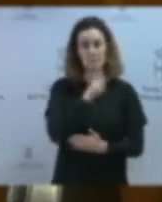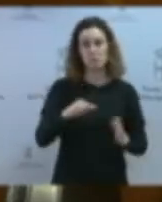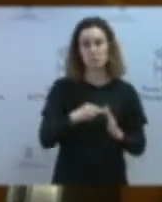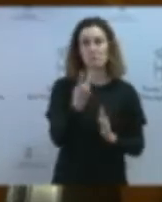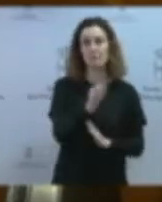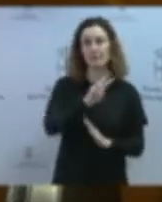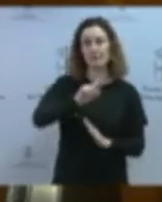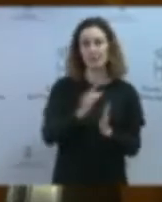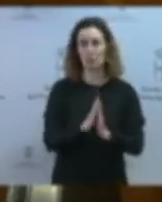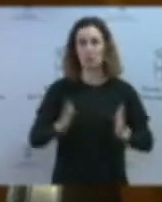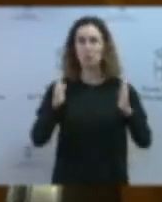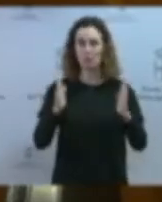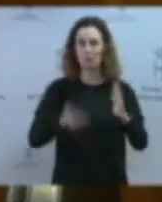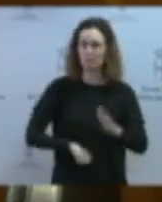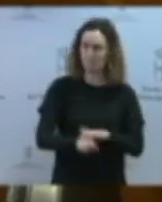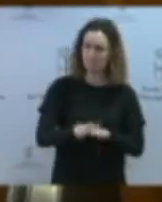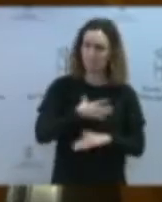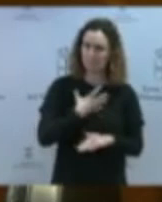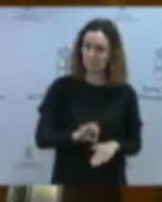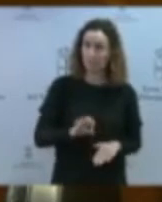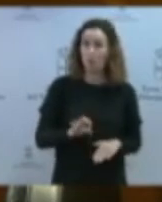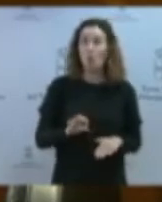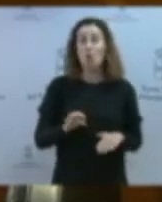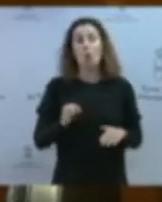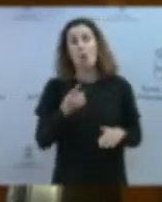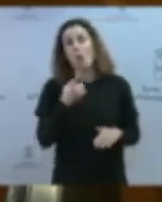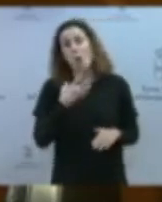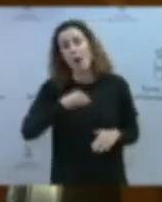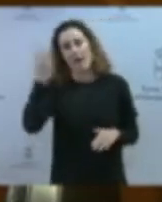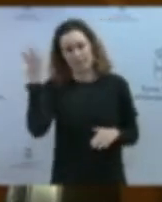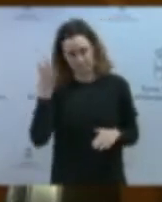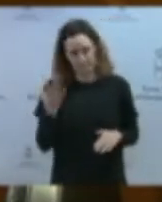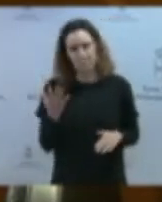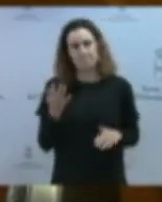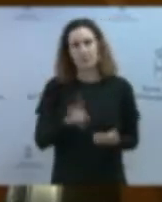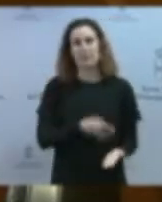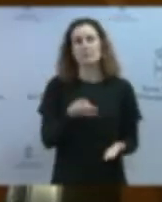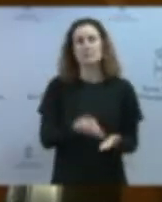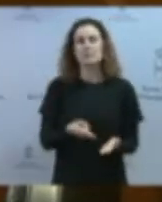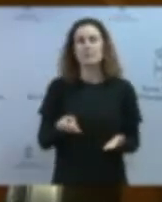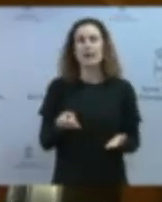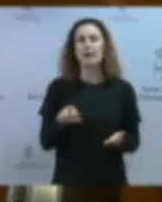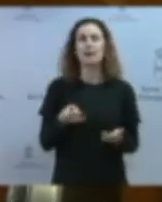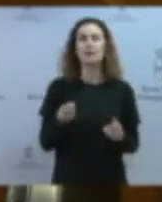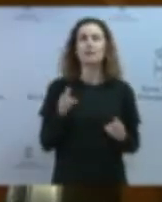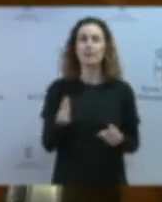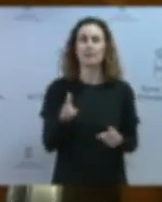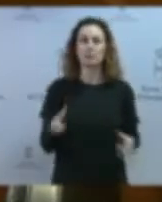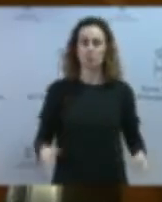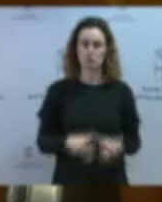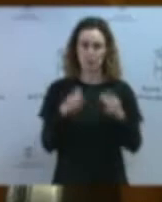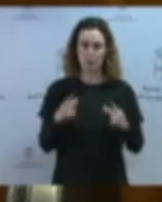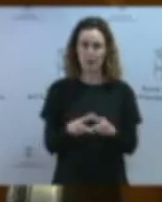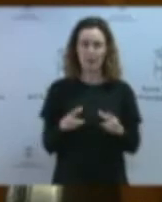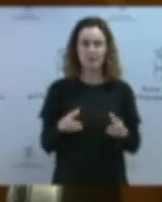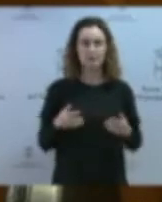me encantaría. Y en el sistema sanitario, y en el sistema de derechos sociales. Pero eso llevaría a una administración absolutamente